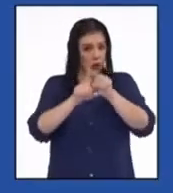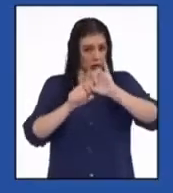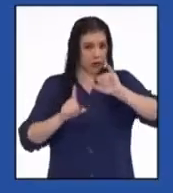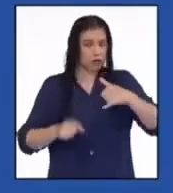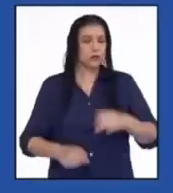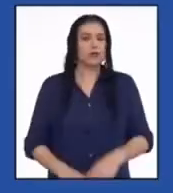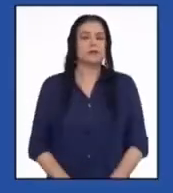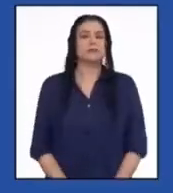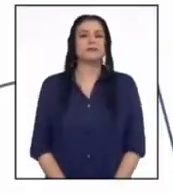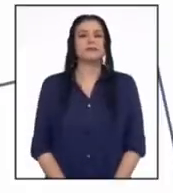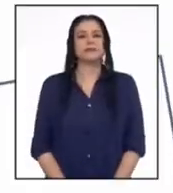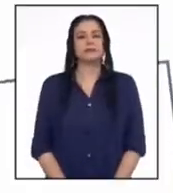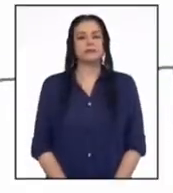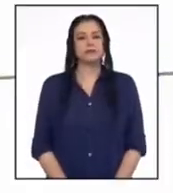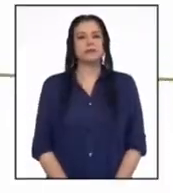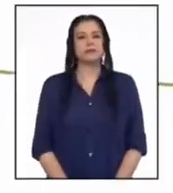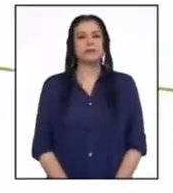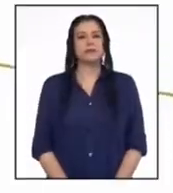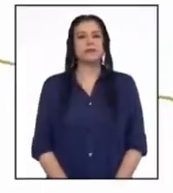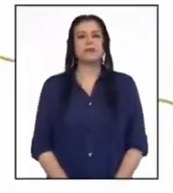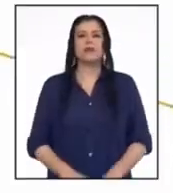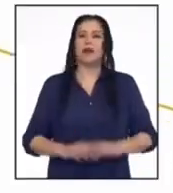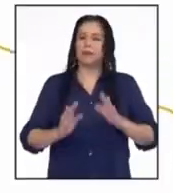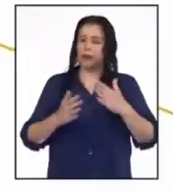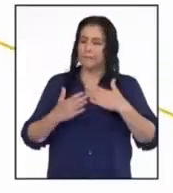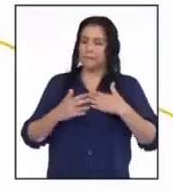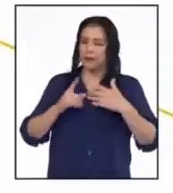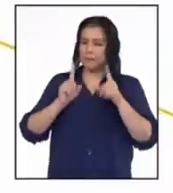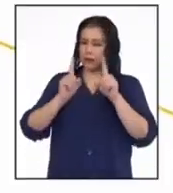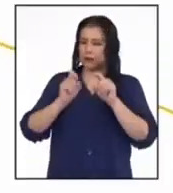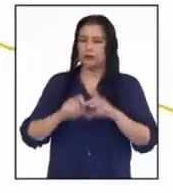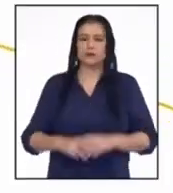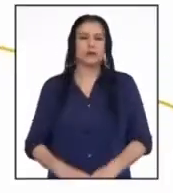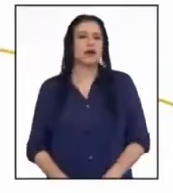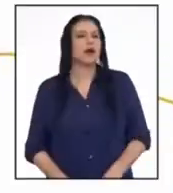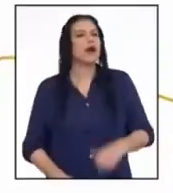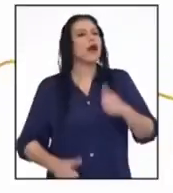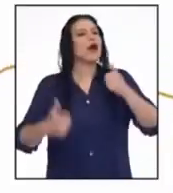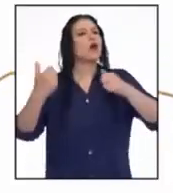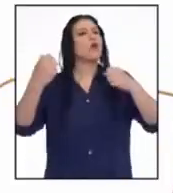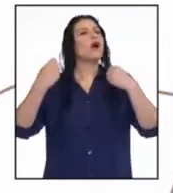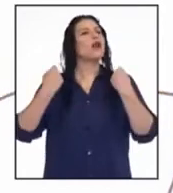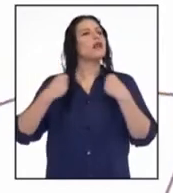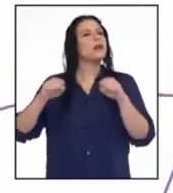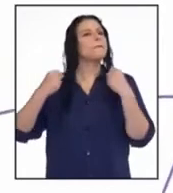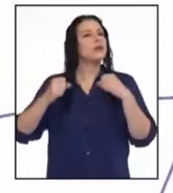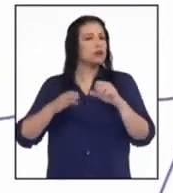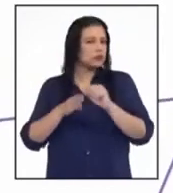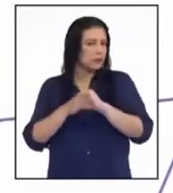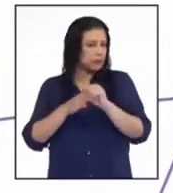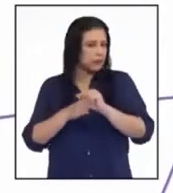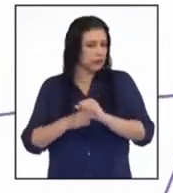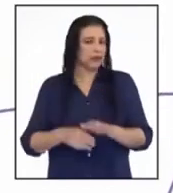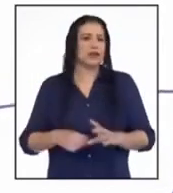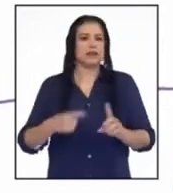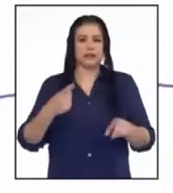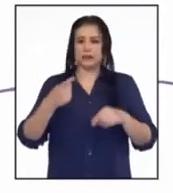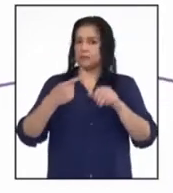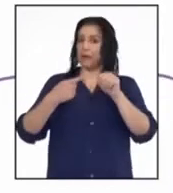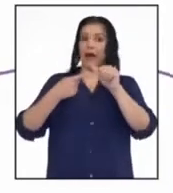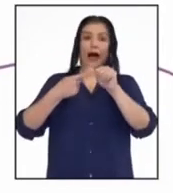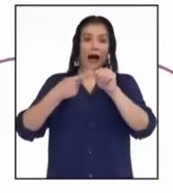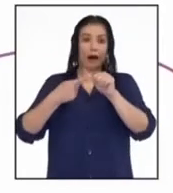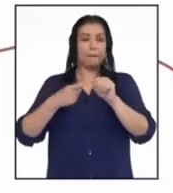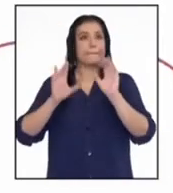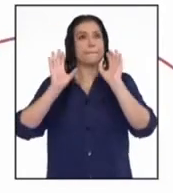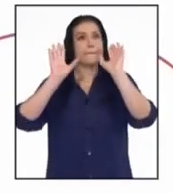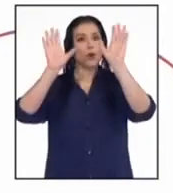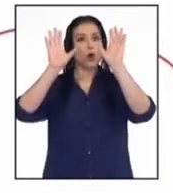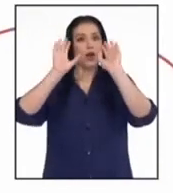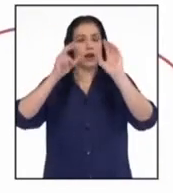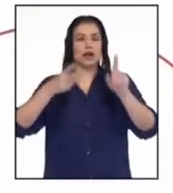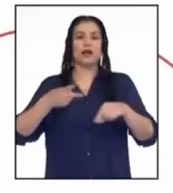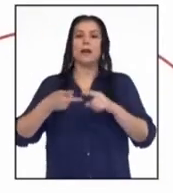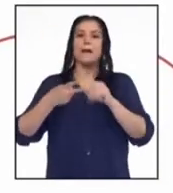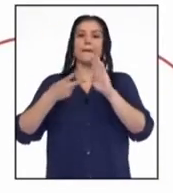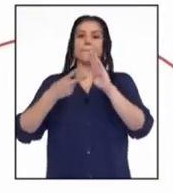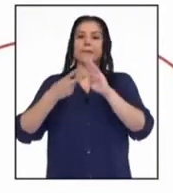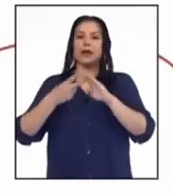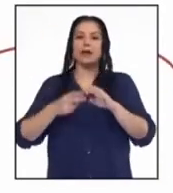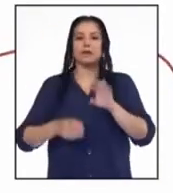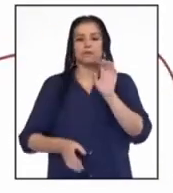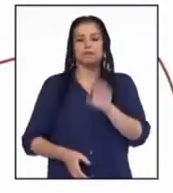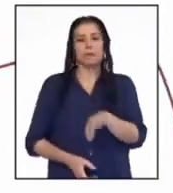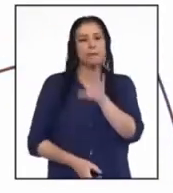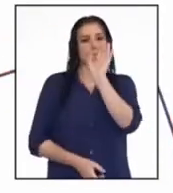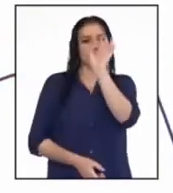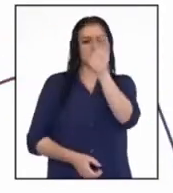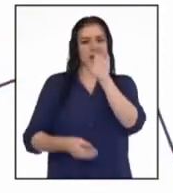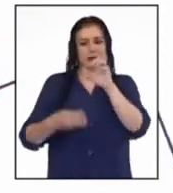Junior. Va mi pregunta. ¿Qué deporte practicas? A, vóley, B,